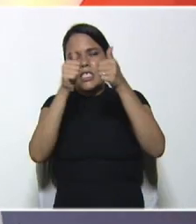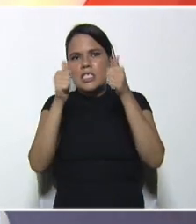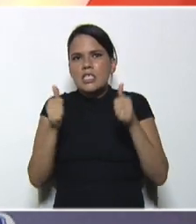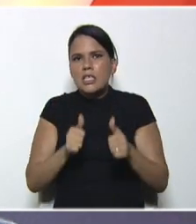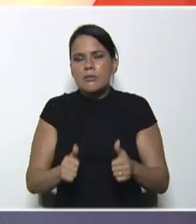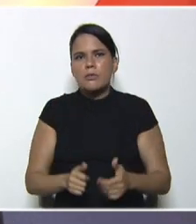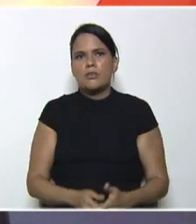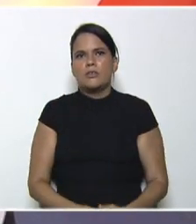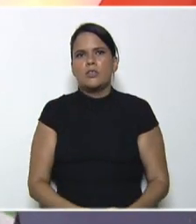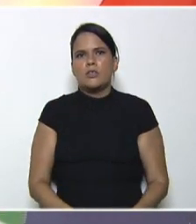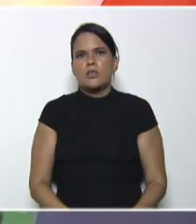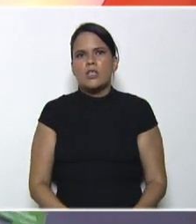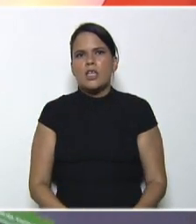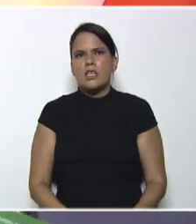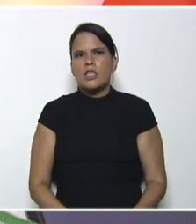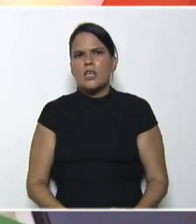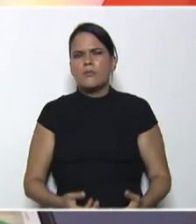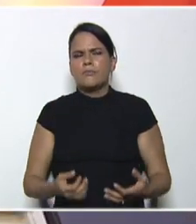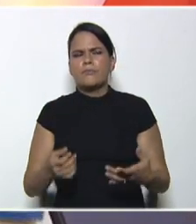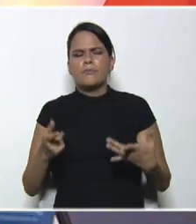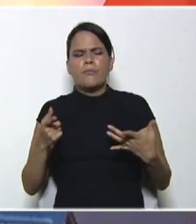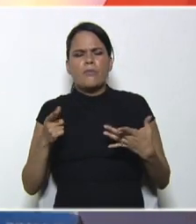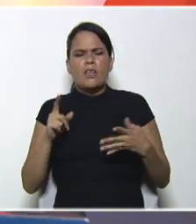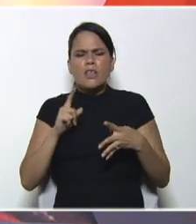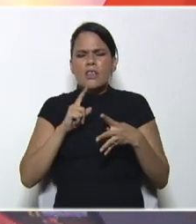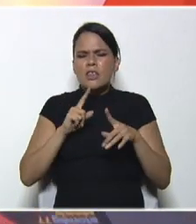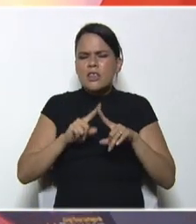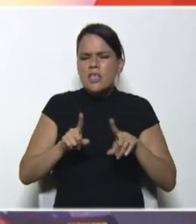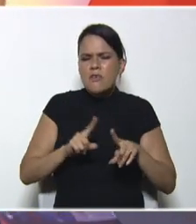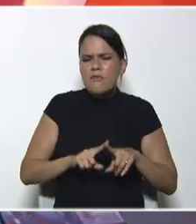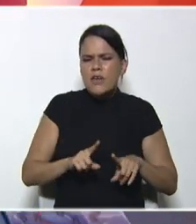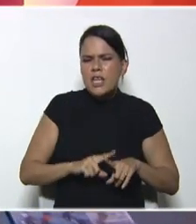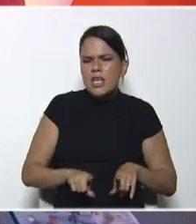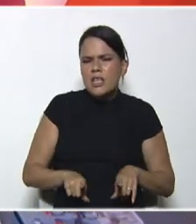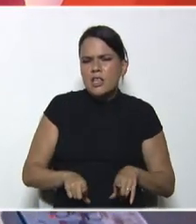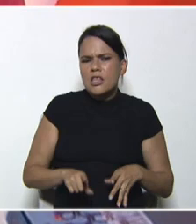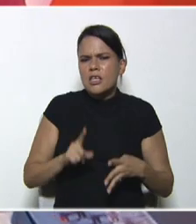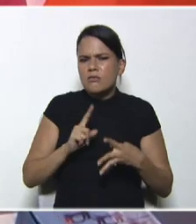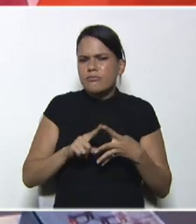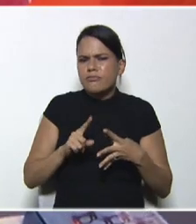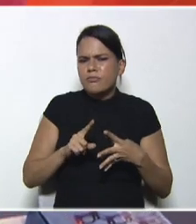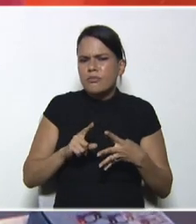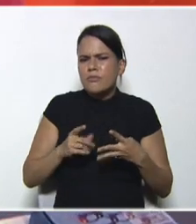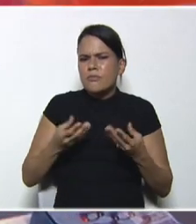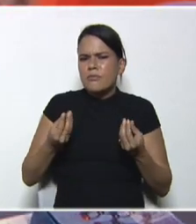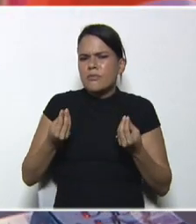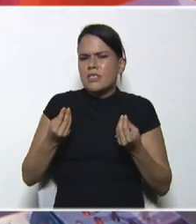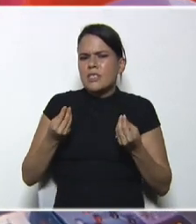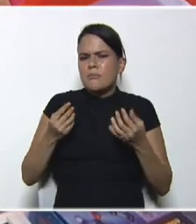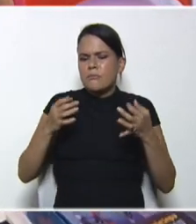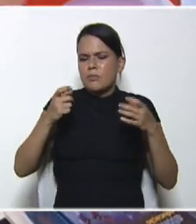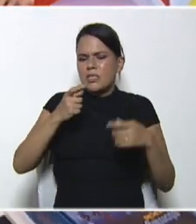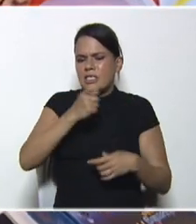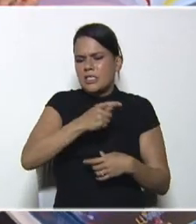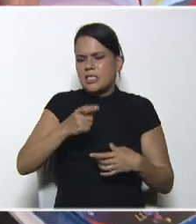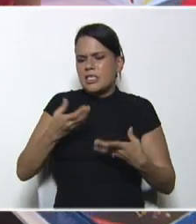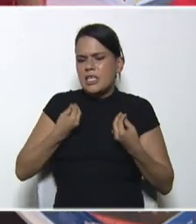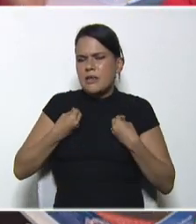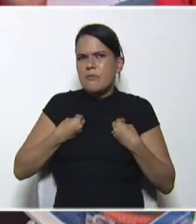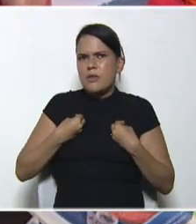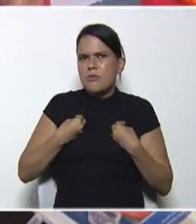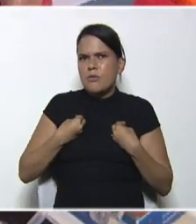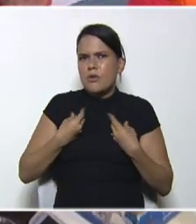dice, ay, profe, pero eso tiene que ver con las especies que le agregan a la comida. Pues no, desde el punto de